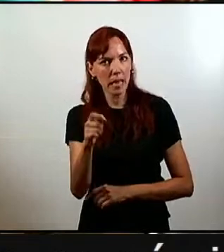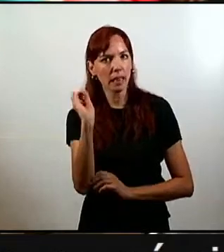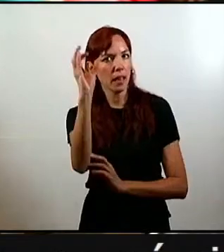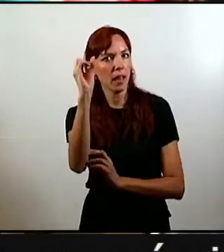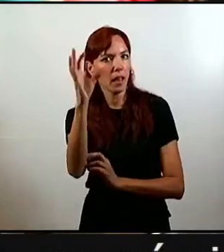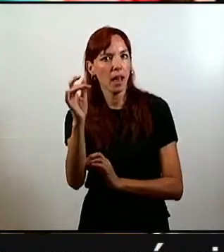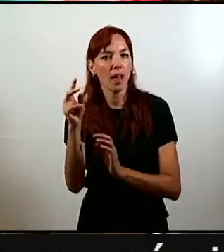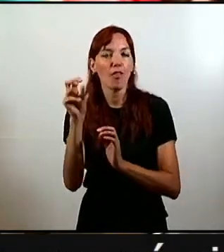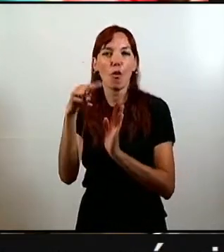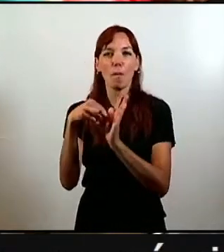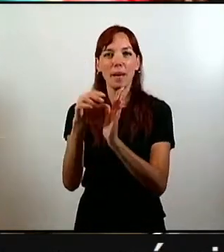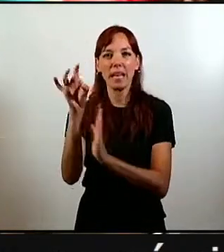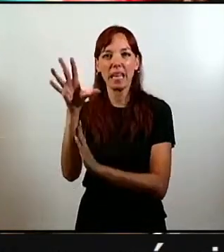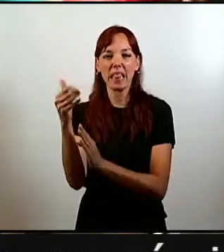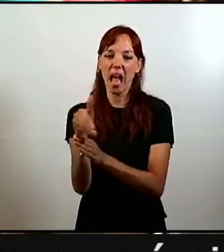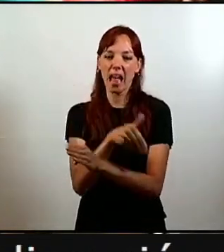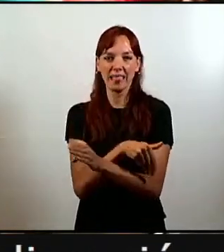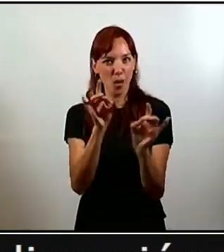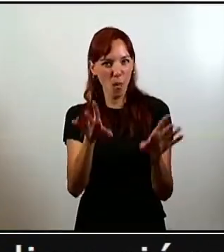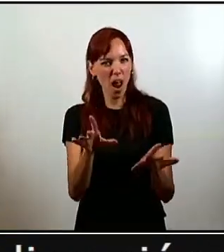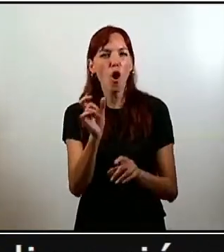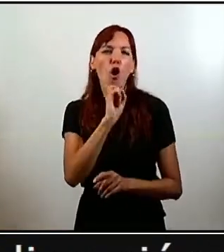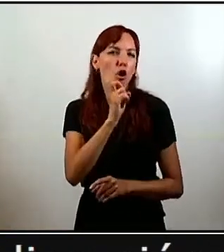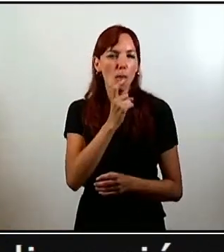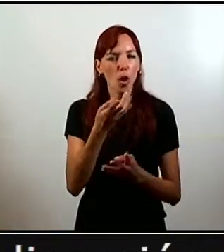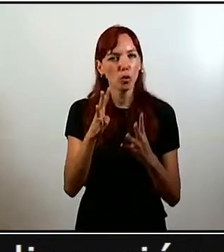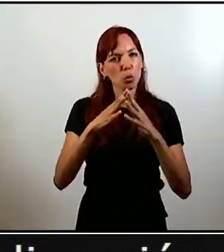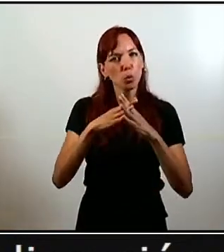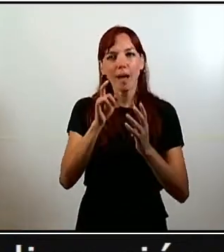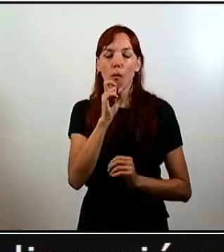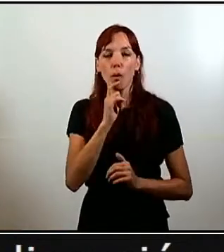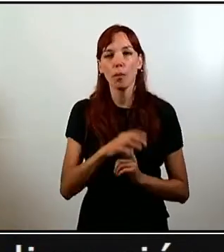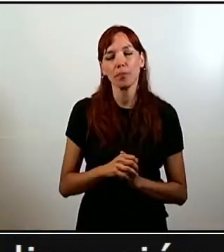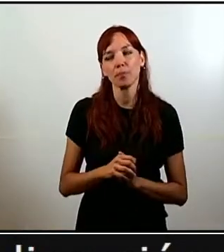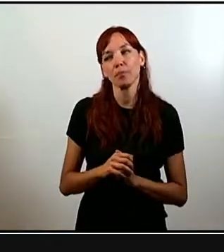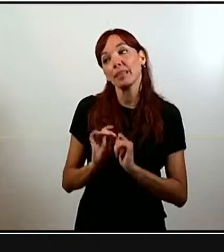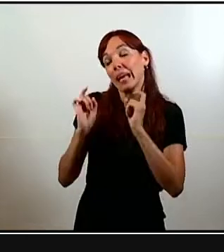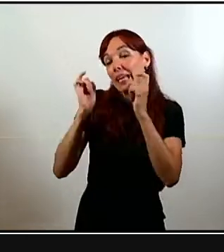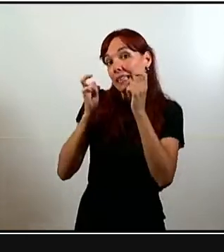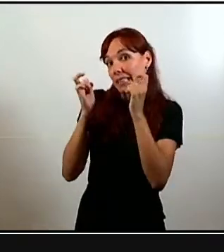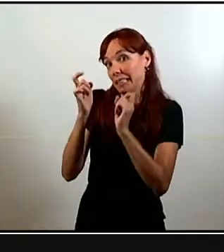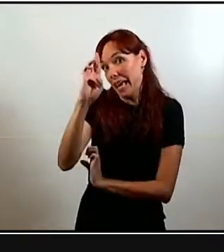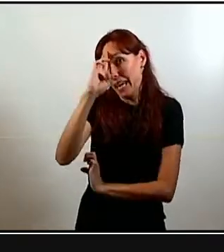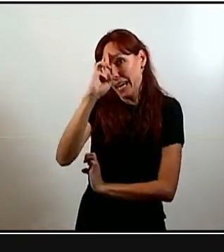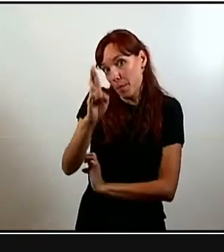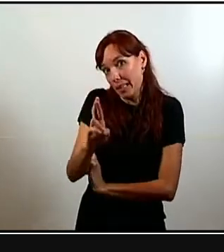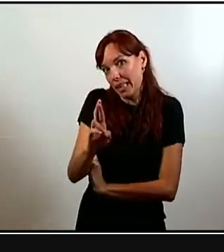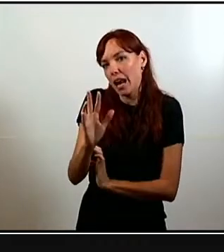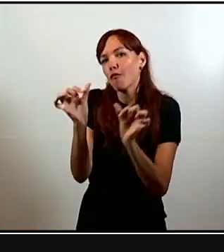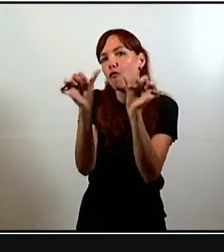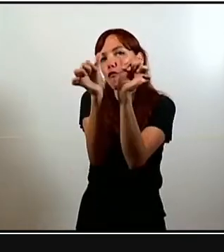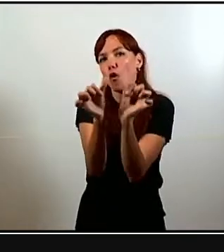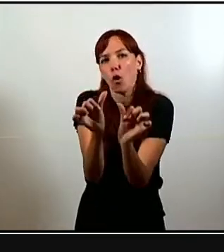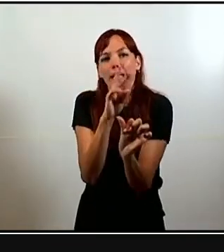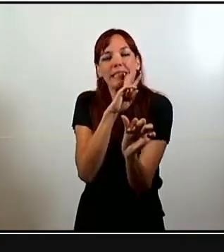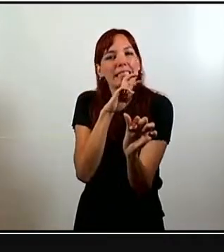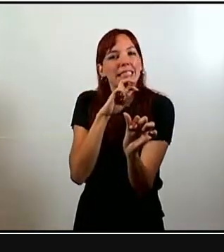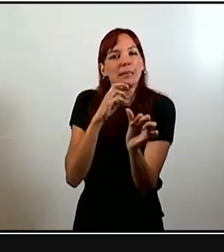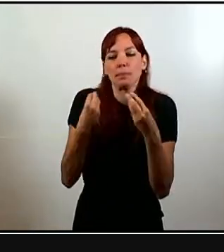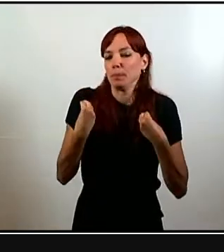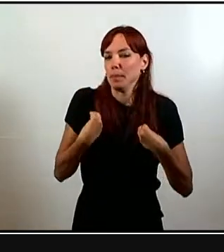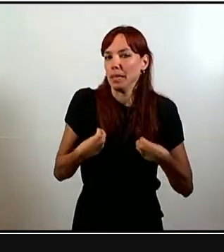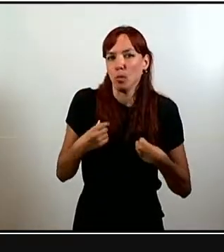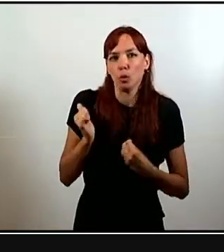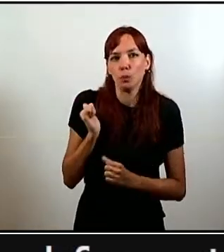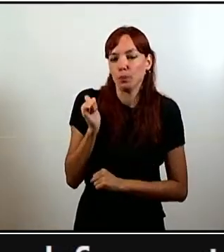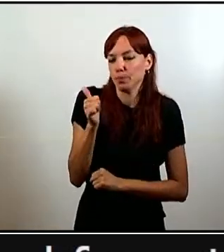2015? ¿Cómo es la estructura? Vamos a intentar respetar todo lo posible el formato que se venía realizando.